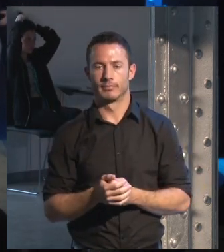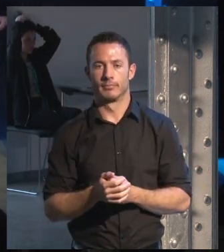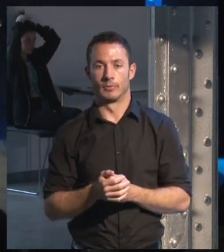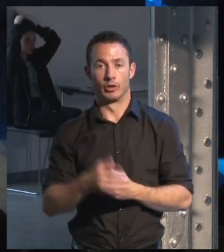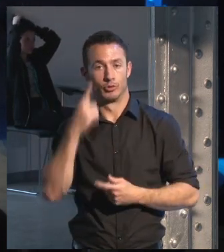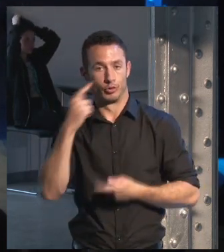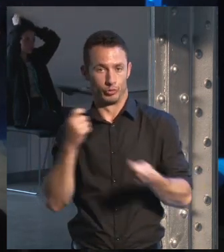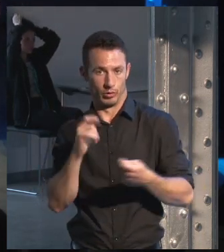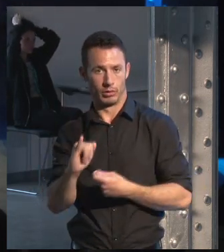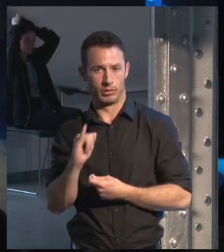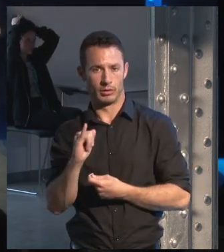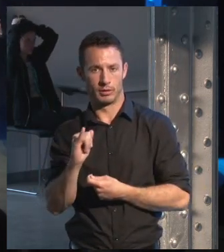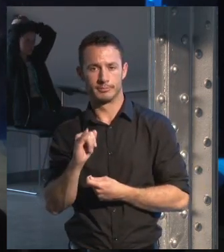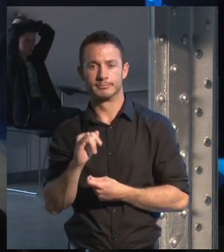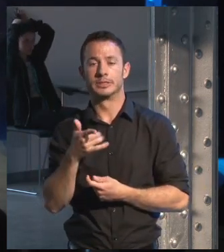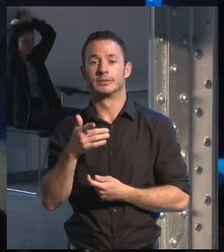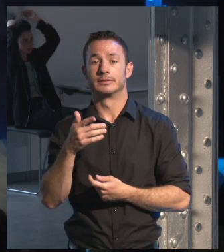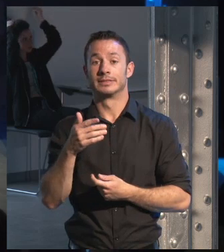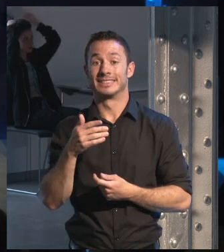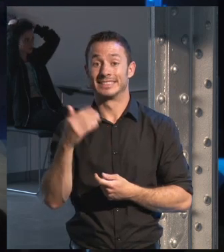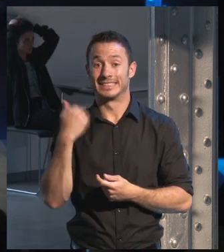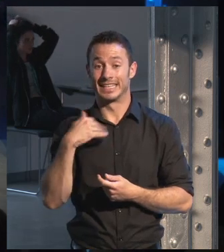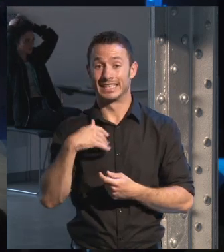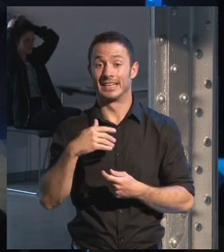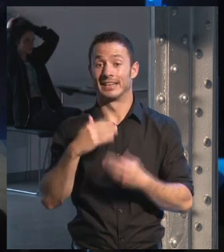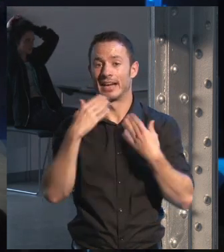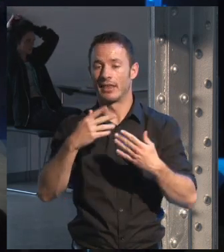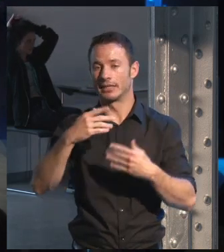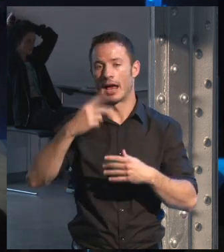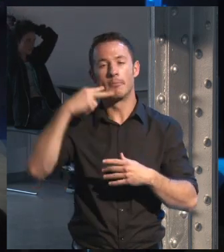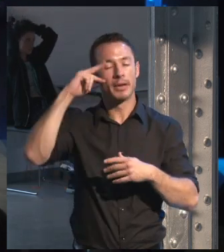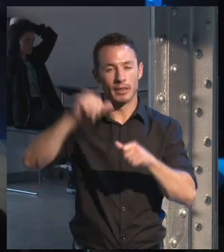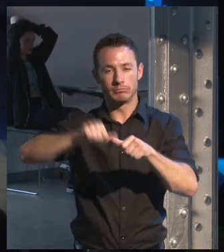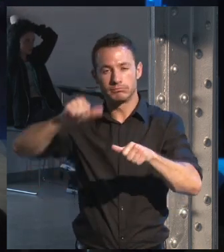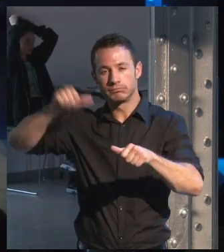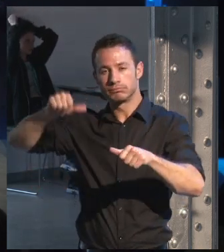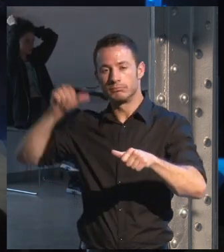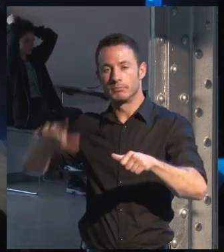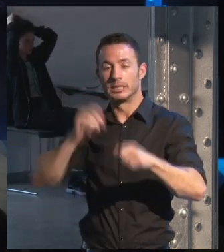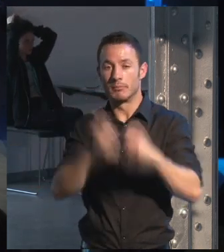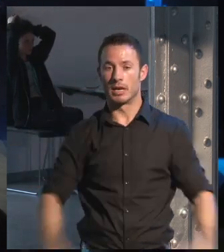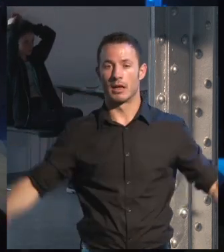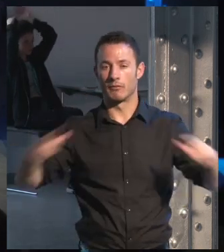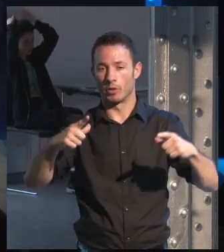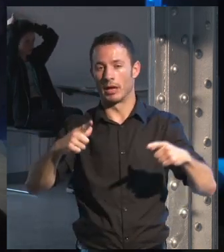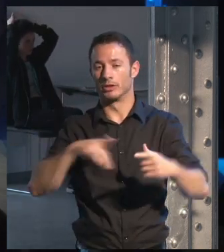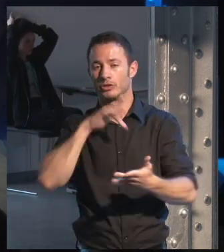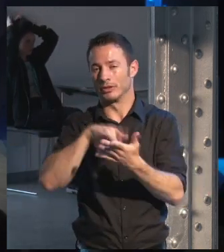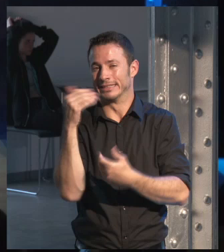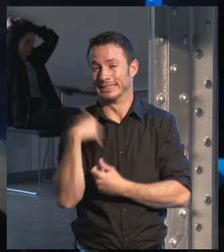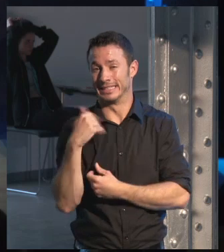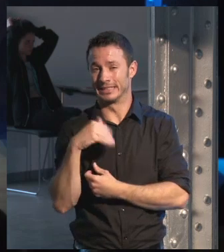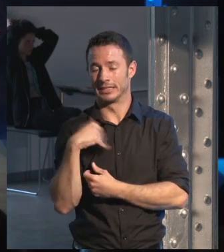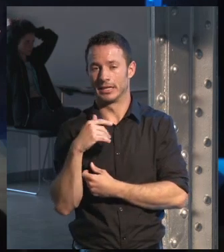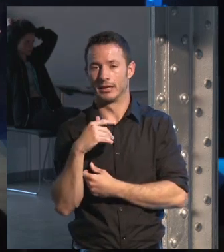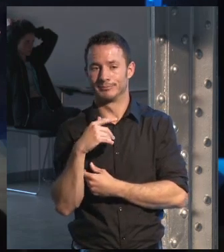tengo el control, sino que el bagaje que hemos tenido de hace mucho tiempo y la cantidad de plataformas en las que hemos trabajado nos ha permitido